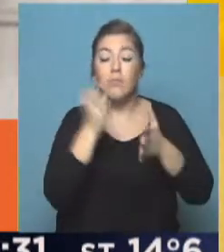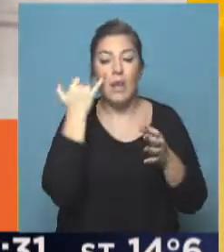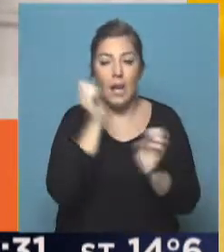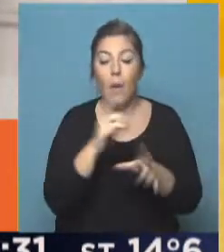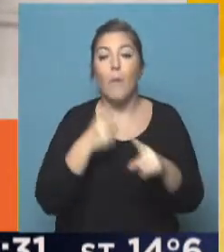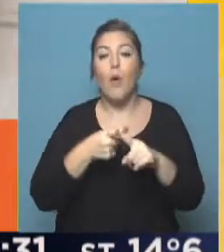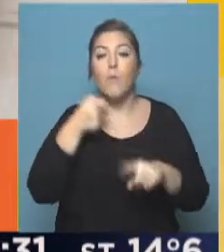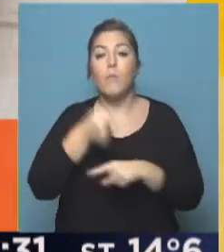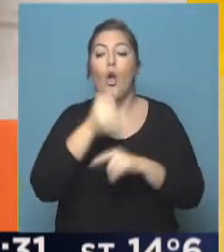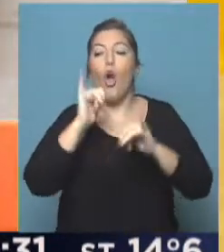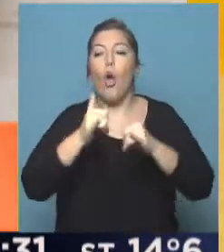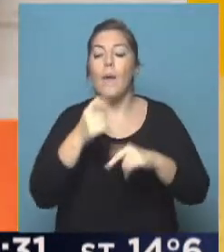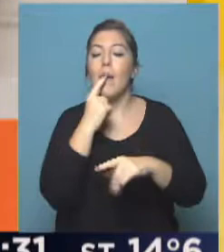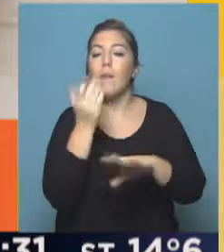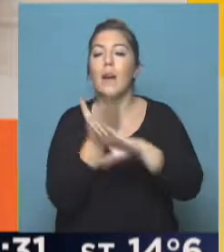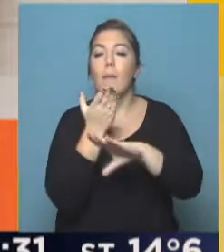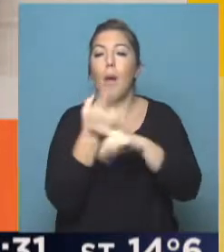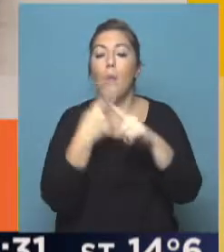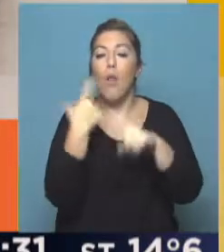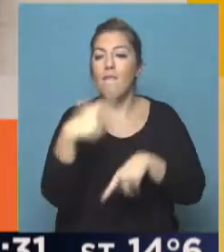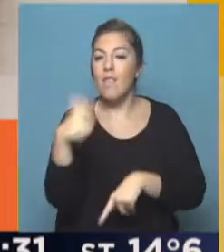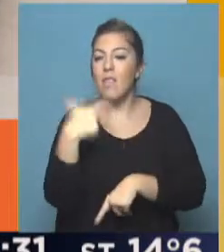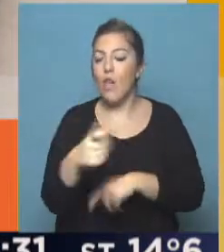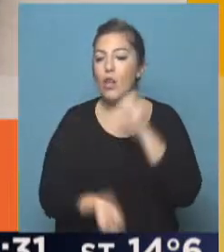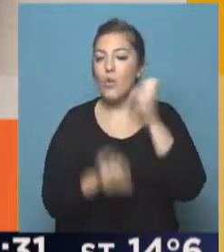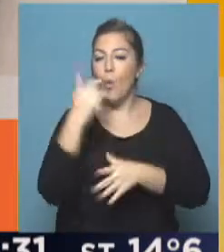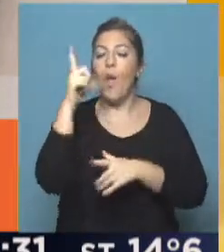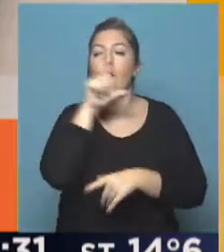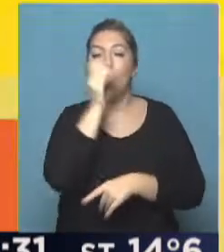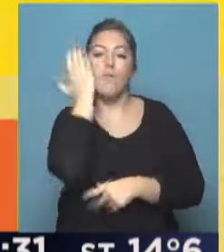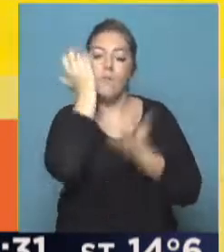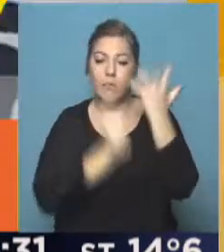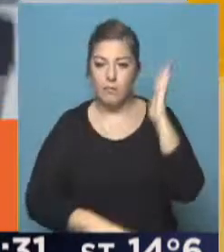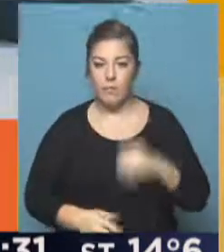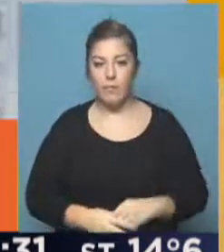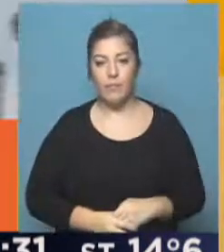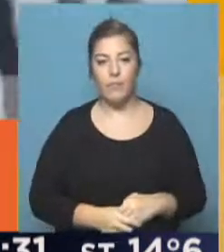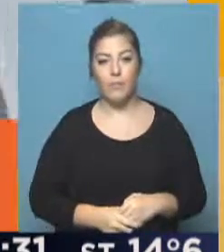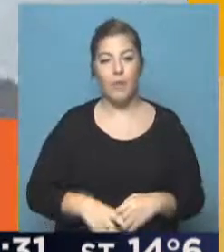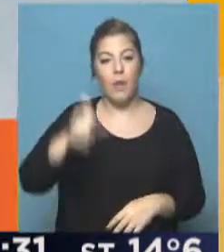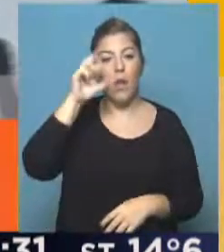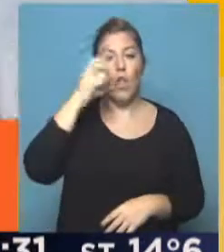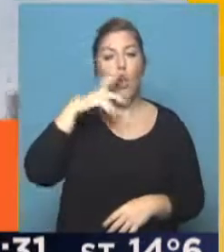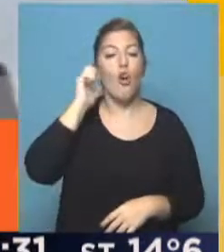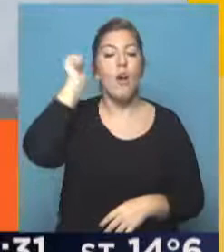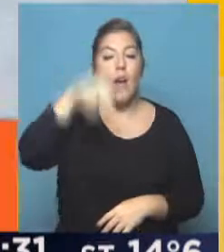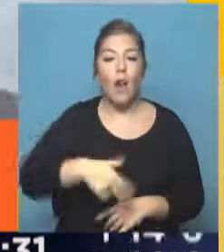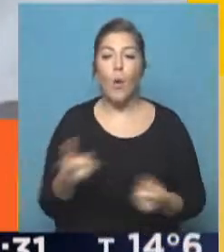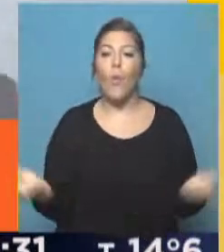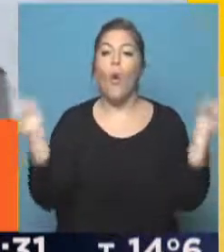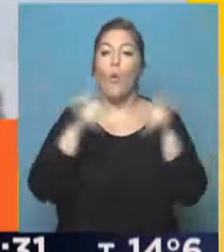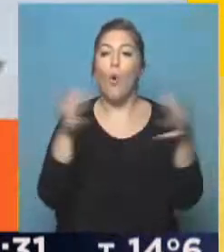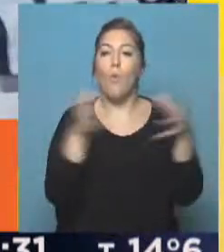a un joven quien le reclamaba por los videos ofensivos que subía a las redes. Erdogan volvió al partido que